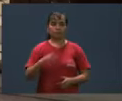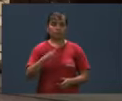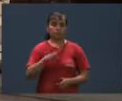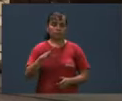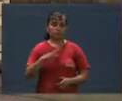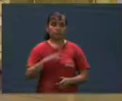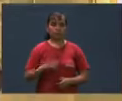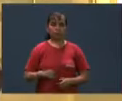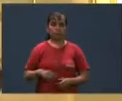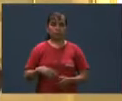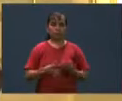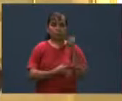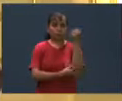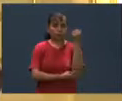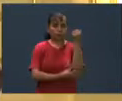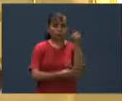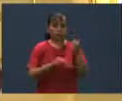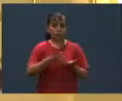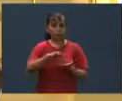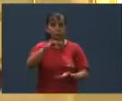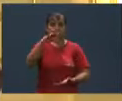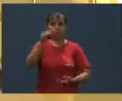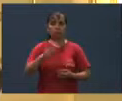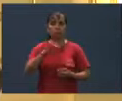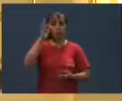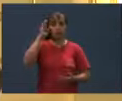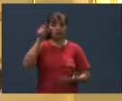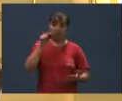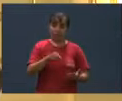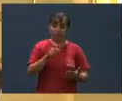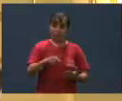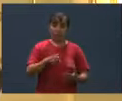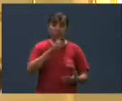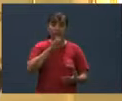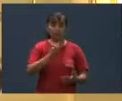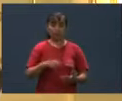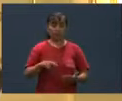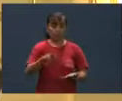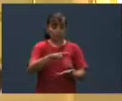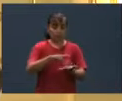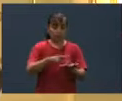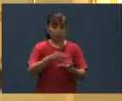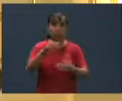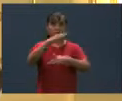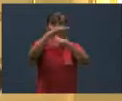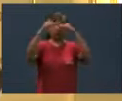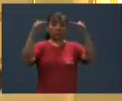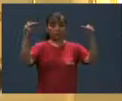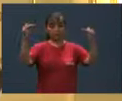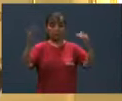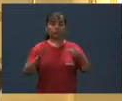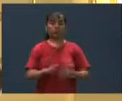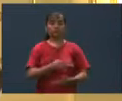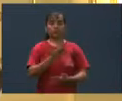Dichosos los pobres de espíritu, porque de ellos es el reino de los cielos.